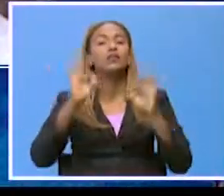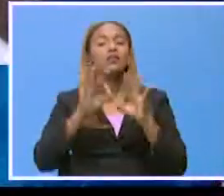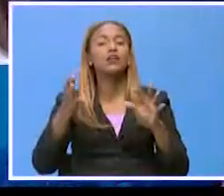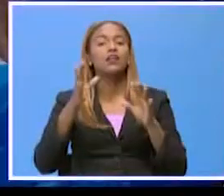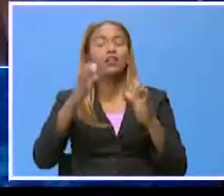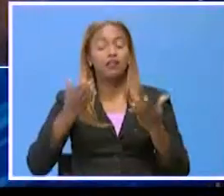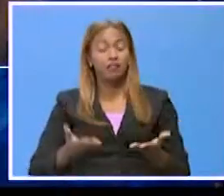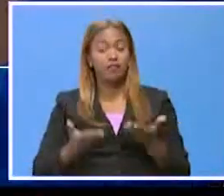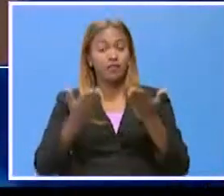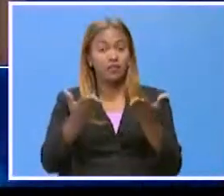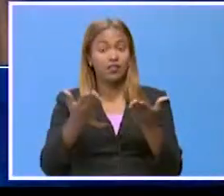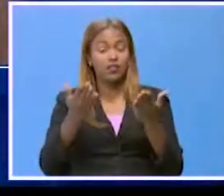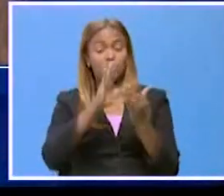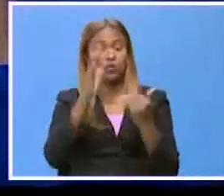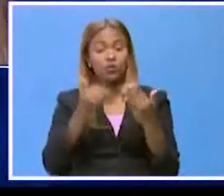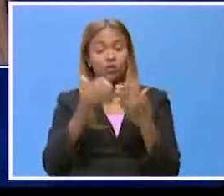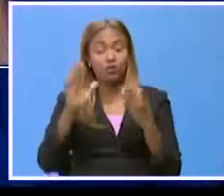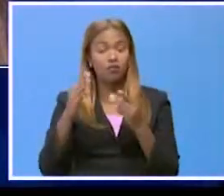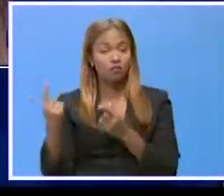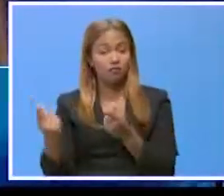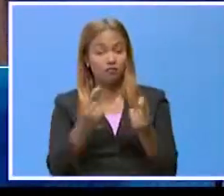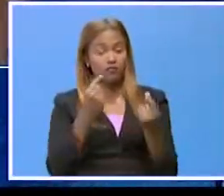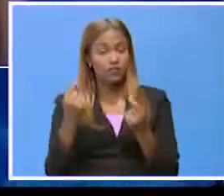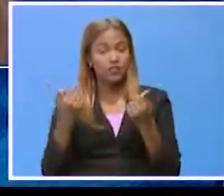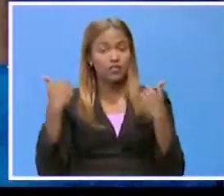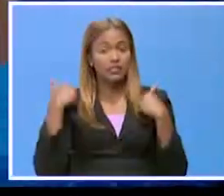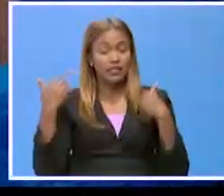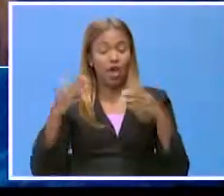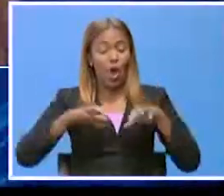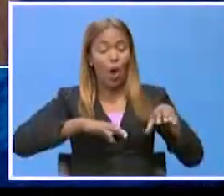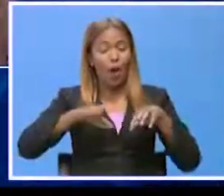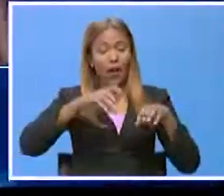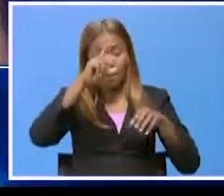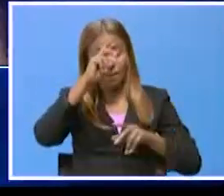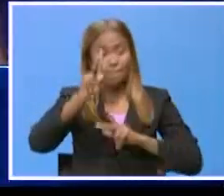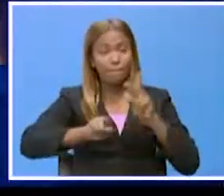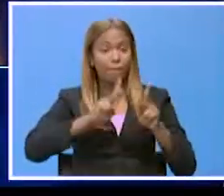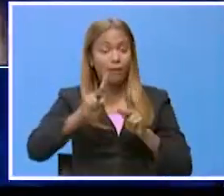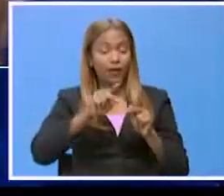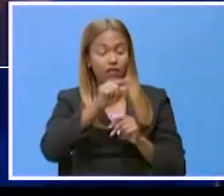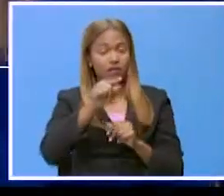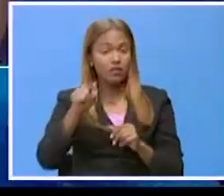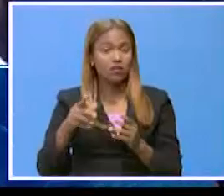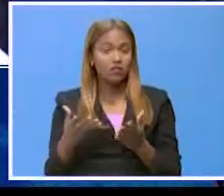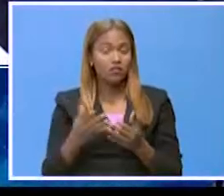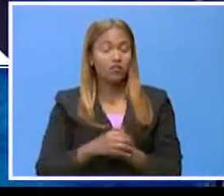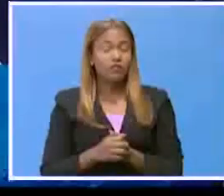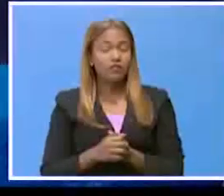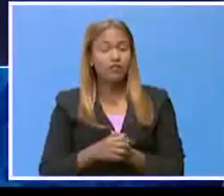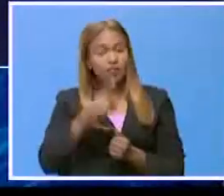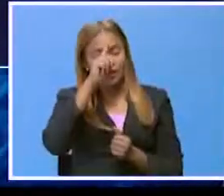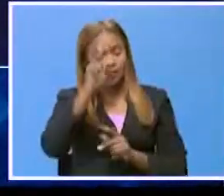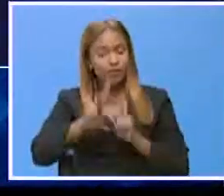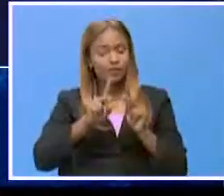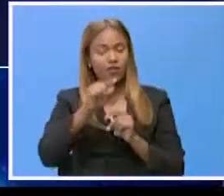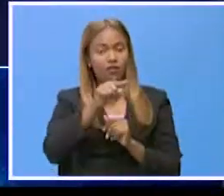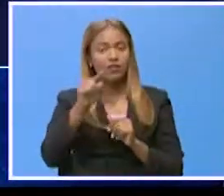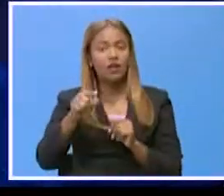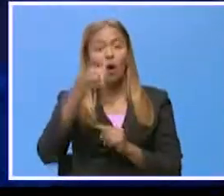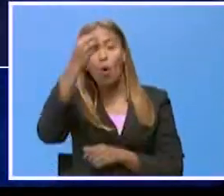someter todos estos asuntos que son de competencia de la ciudadanía a que la ciudadanía